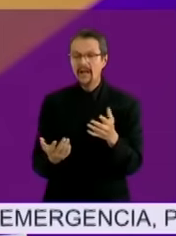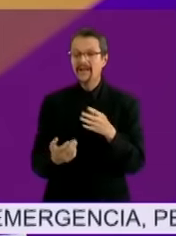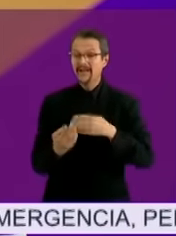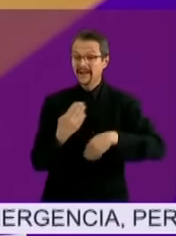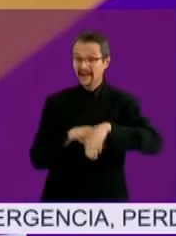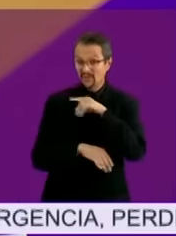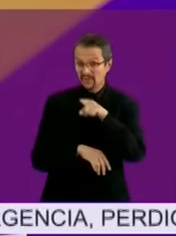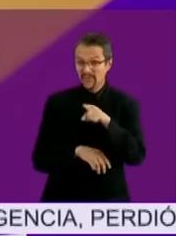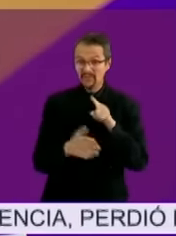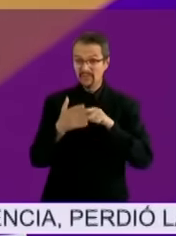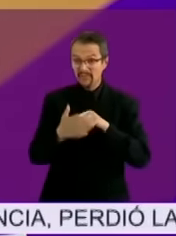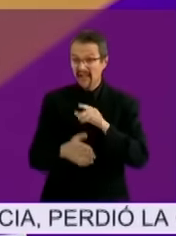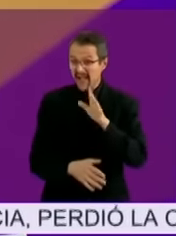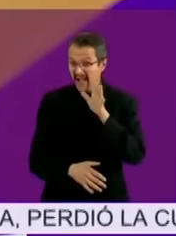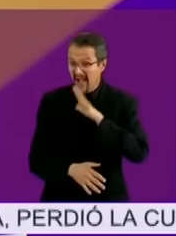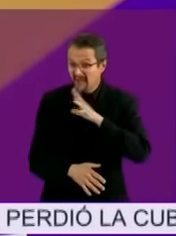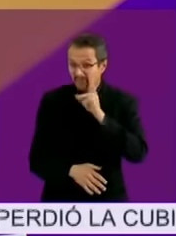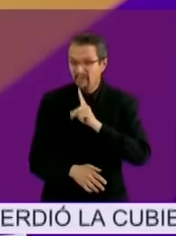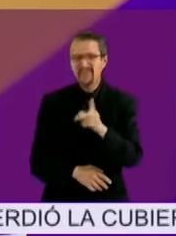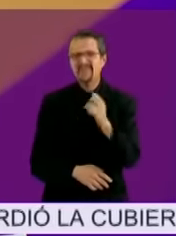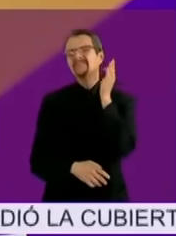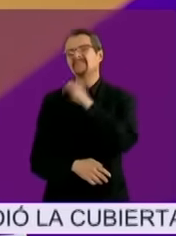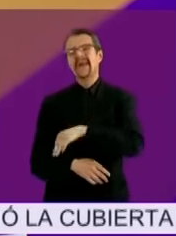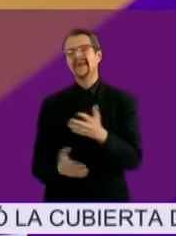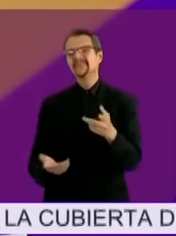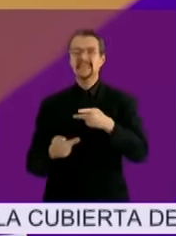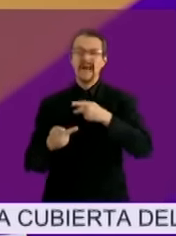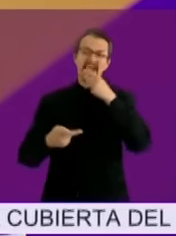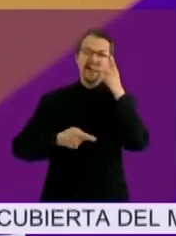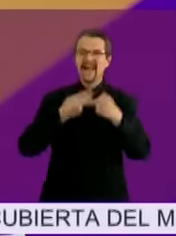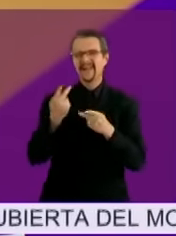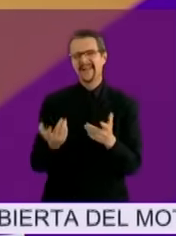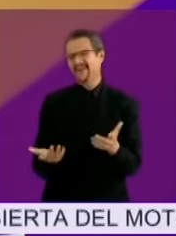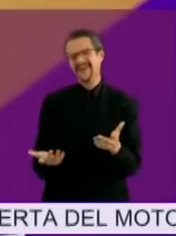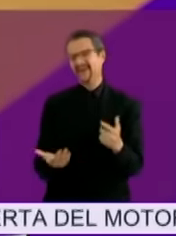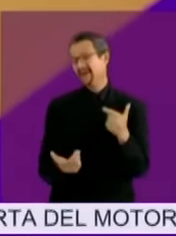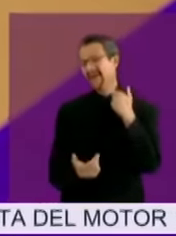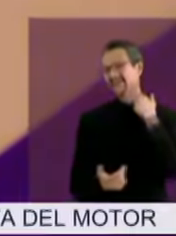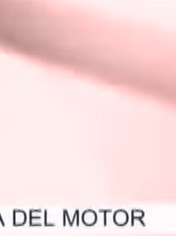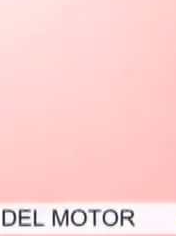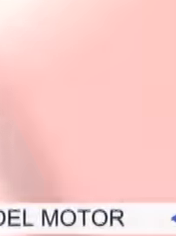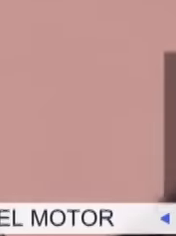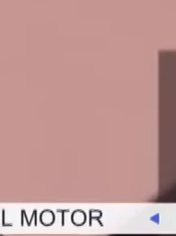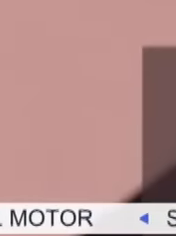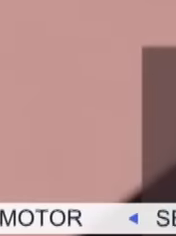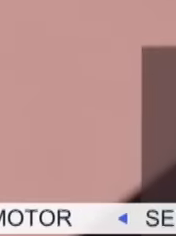falsa que tu acento tabasqueño. Subiré a mis redes sociales la prueba del donativo al Colegio Salesiano.